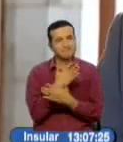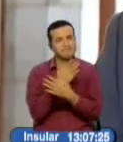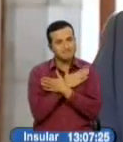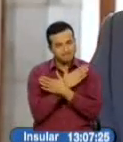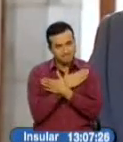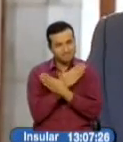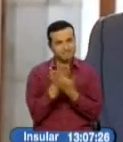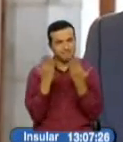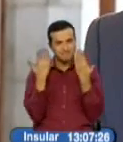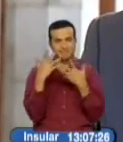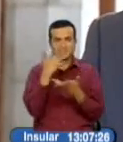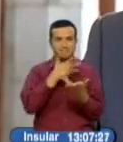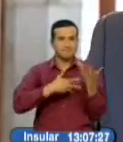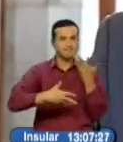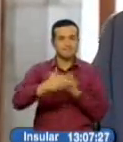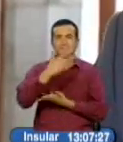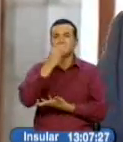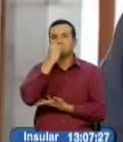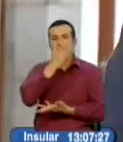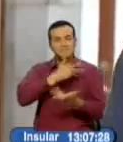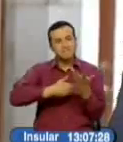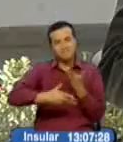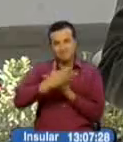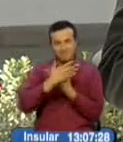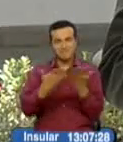la posibilidad de compartir este agasajo con ellos.